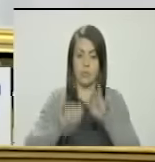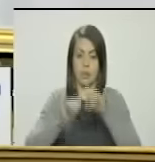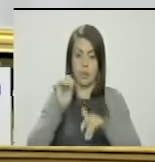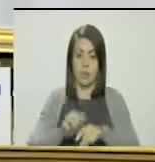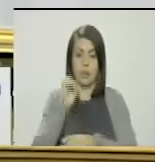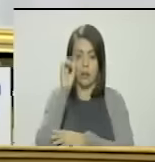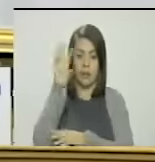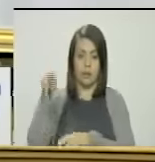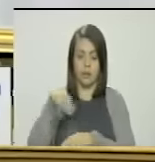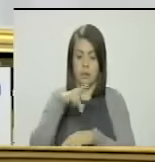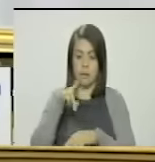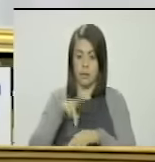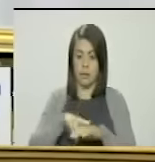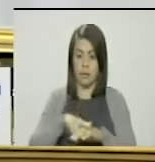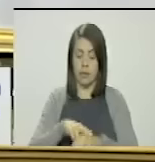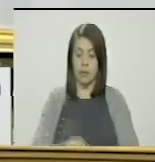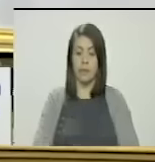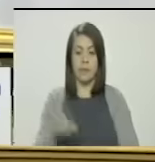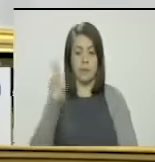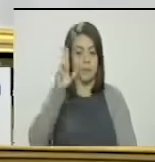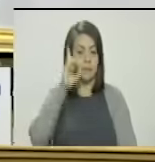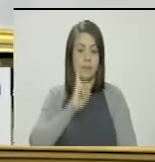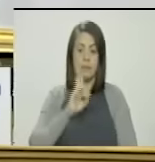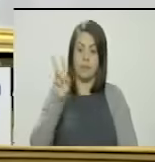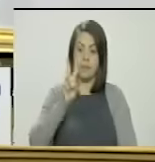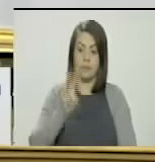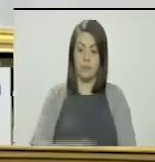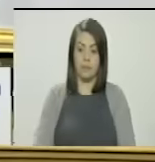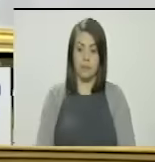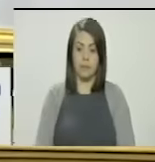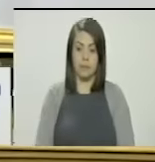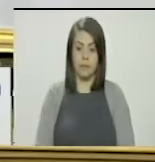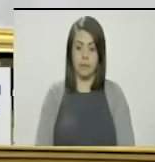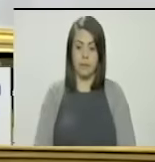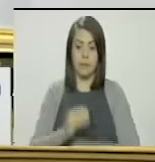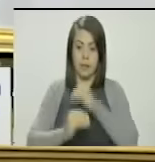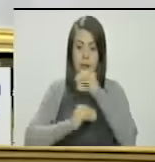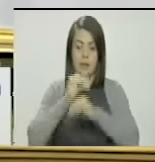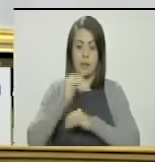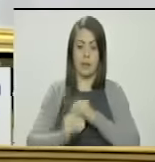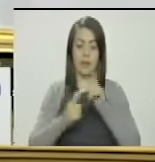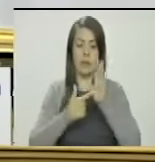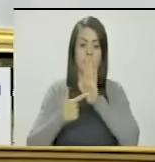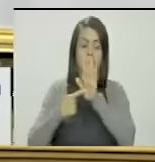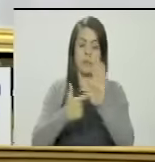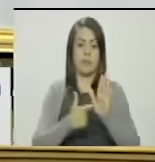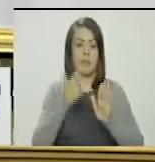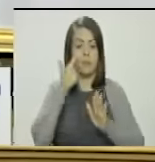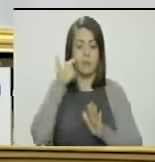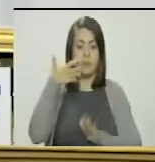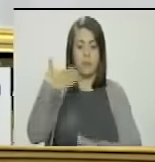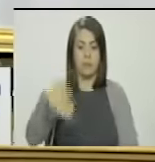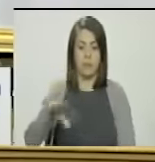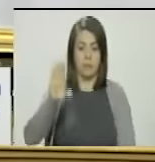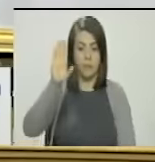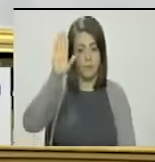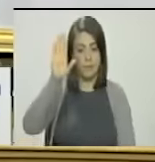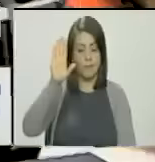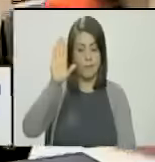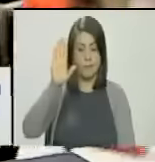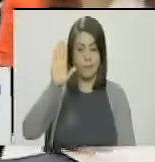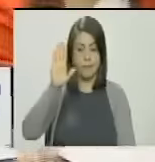subsecretario de la Asamblea Nacional de la República Bolivariana de Venezuela, sírvanse manifestarlo con la señal de